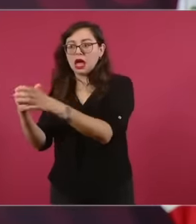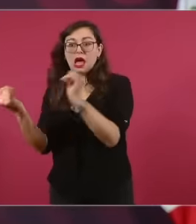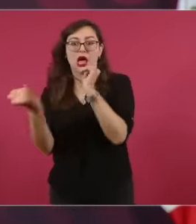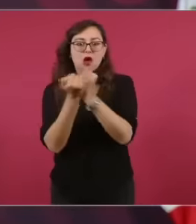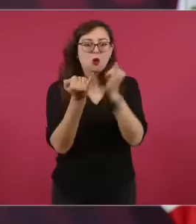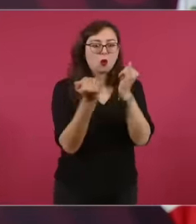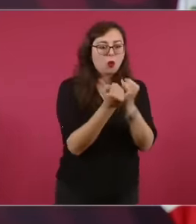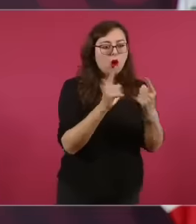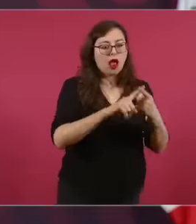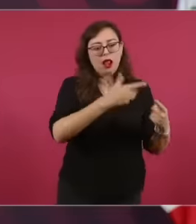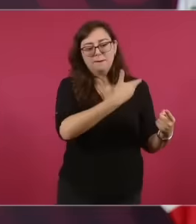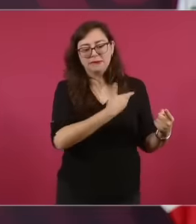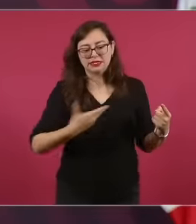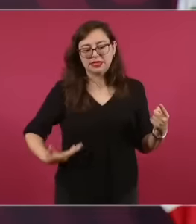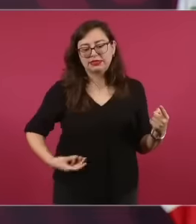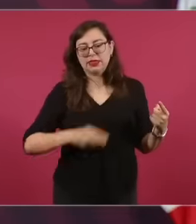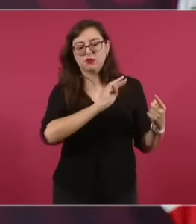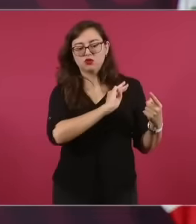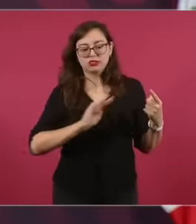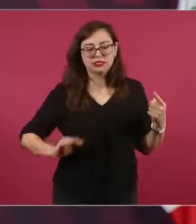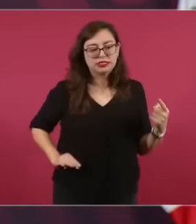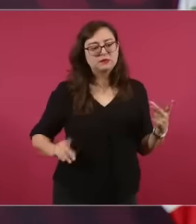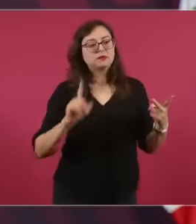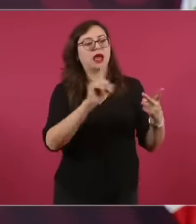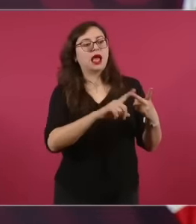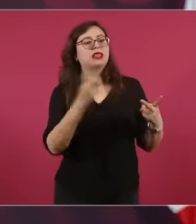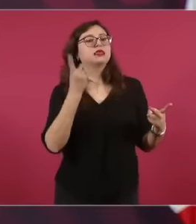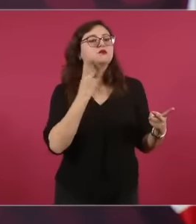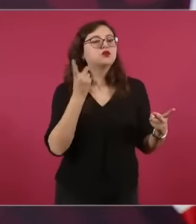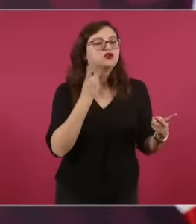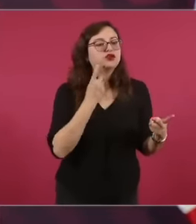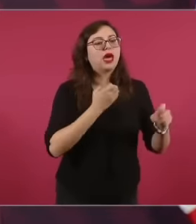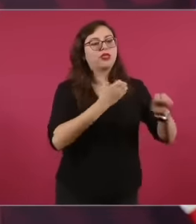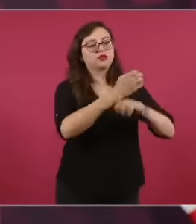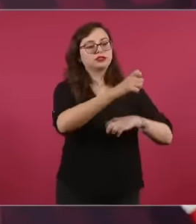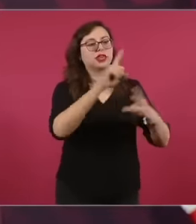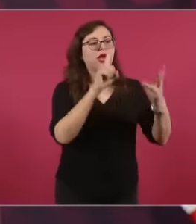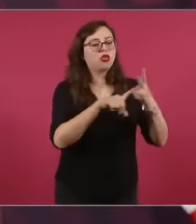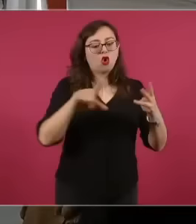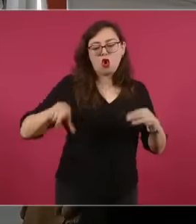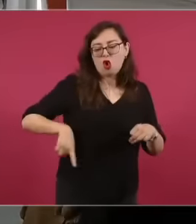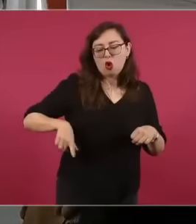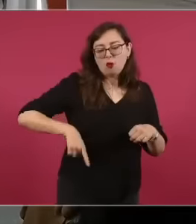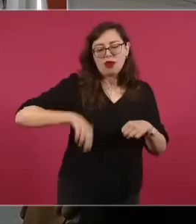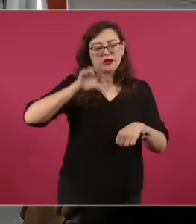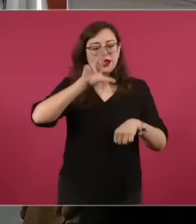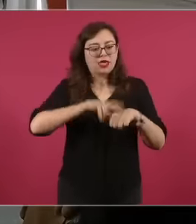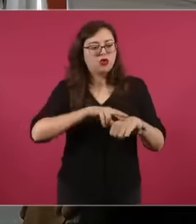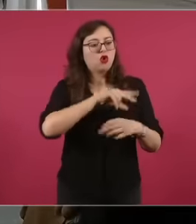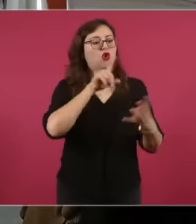a los gobernadores, a los diputados federales, a los senadores, al presidente? Es lo mismo.